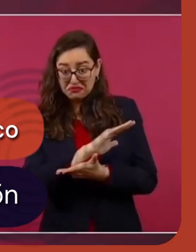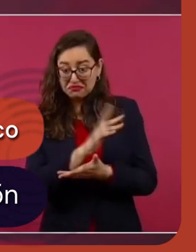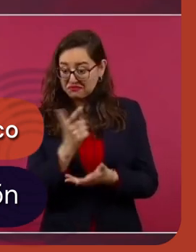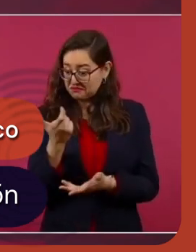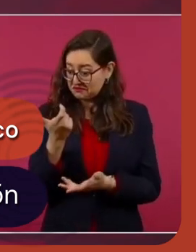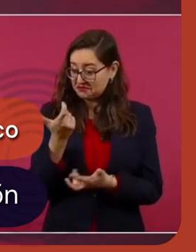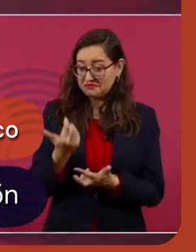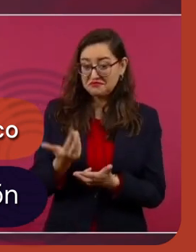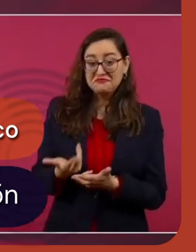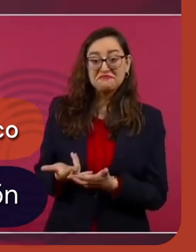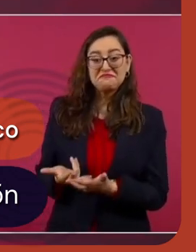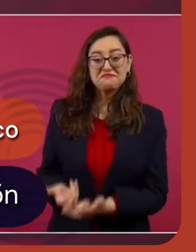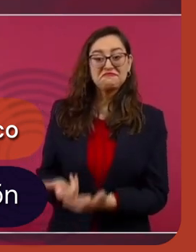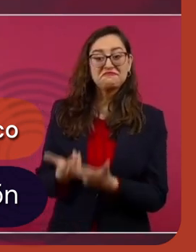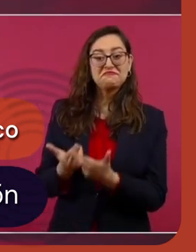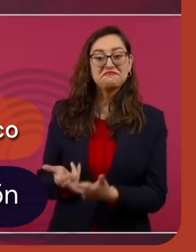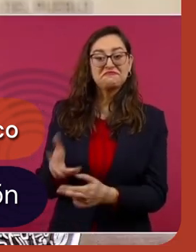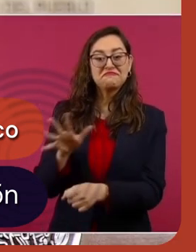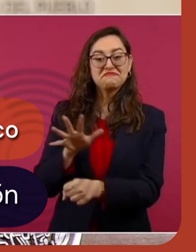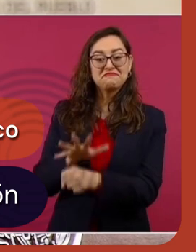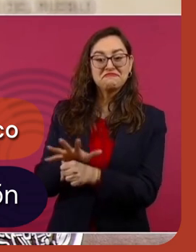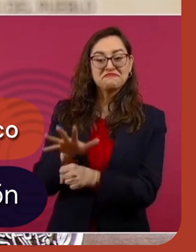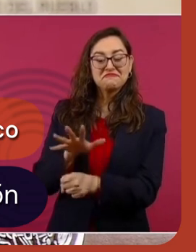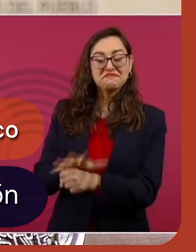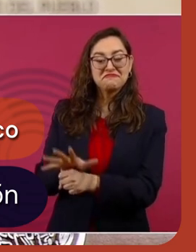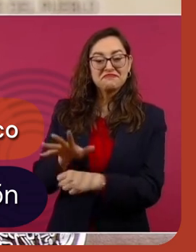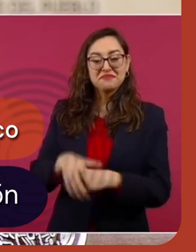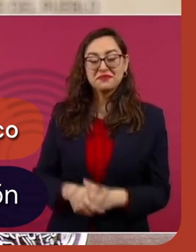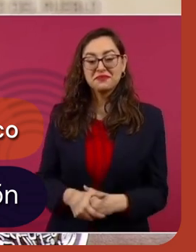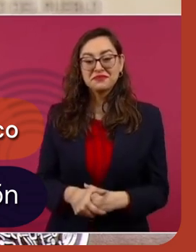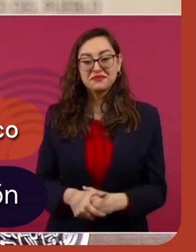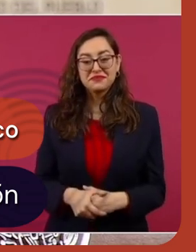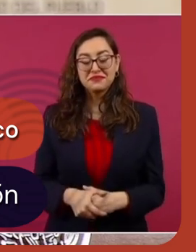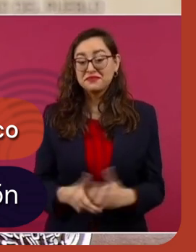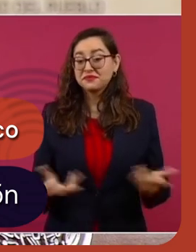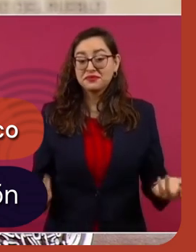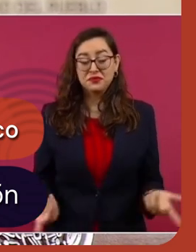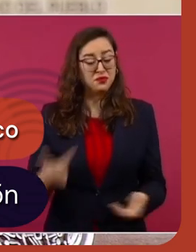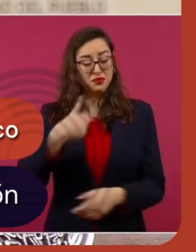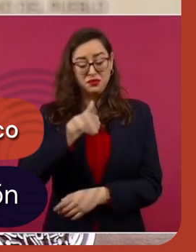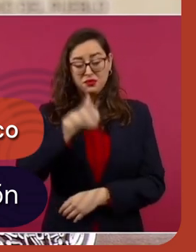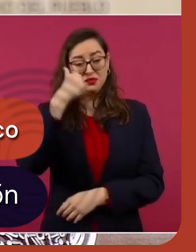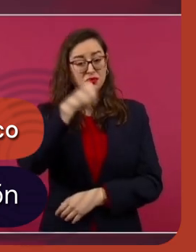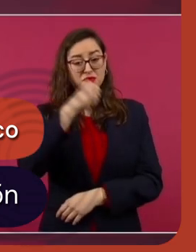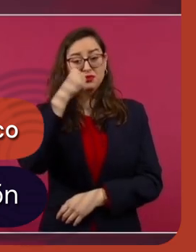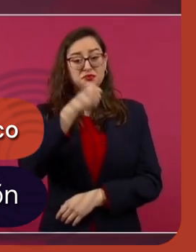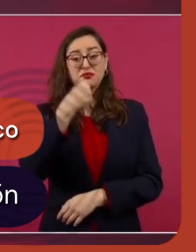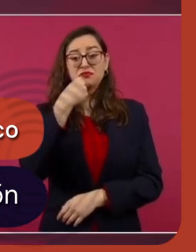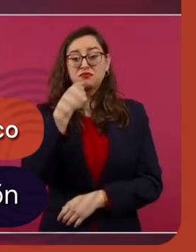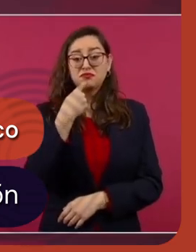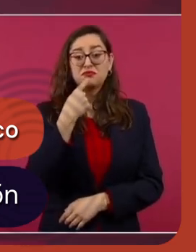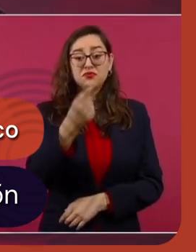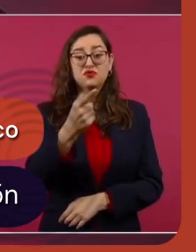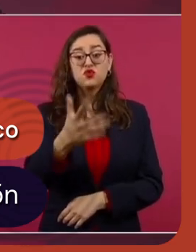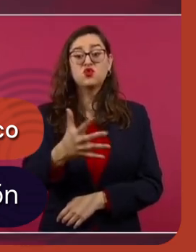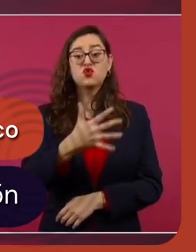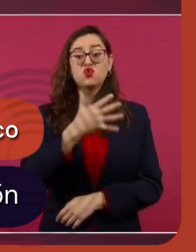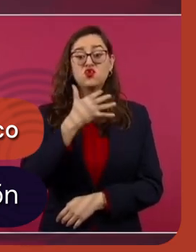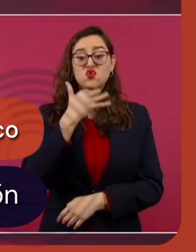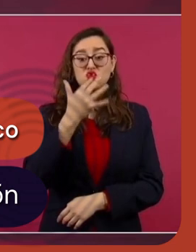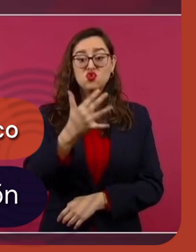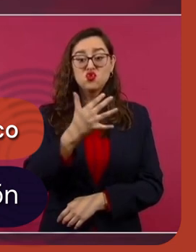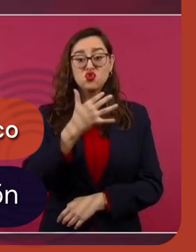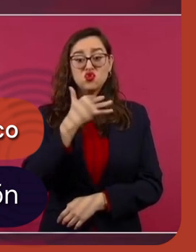alcanza el presupuesto. La corrupción, como siempre lo he dicho, no hay que combatirla solo por razones